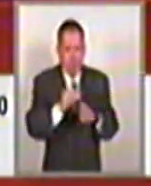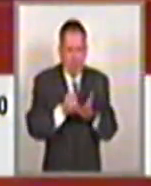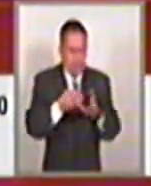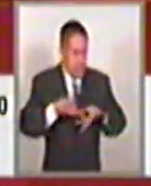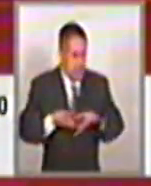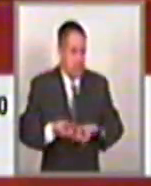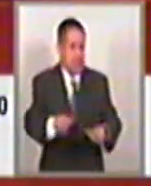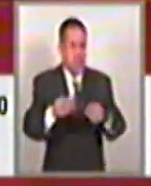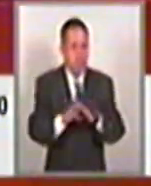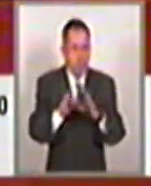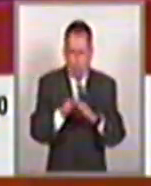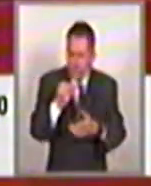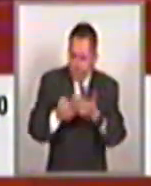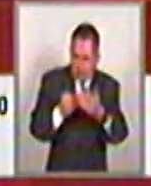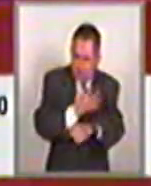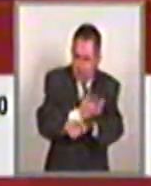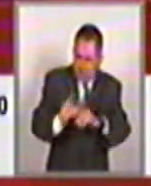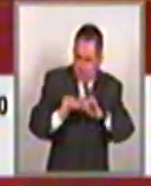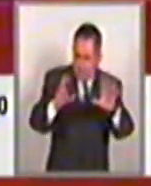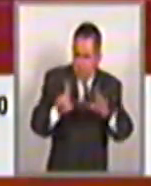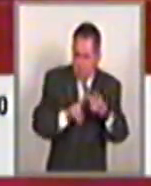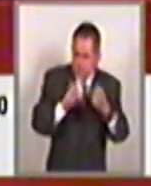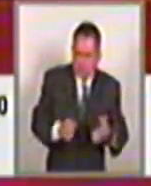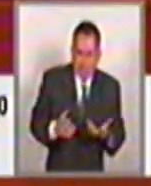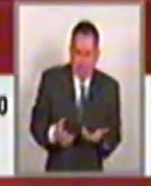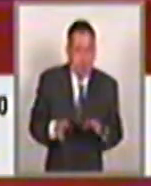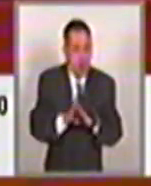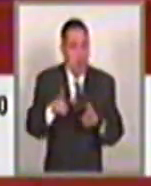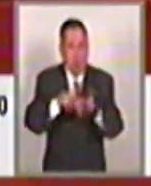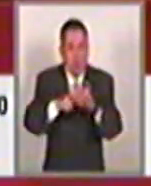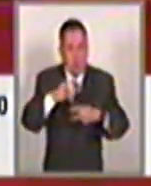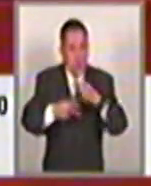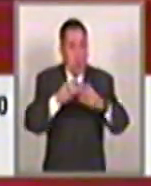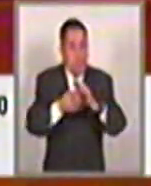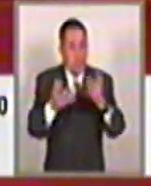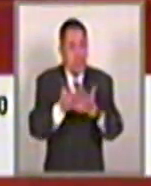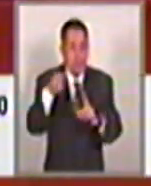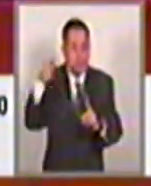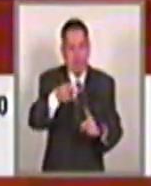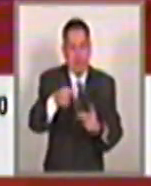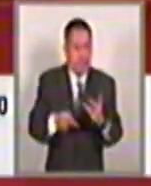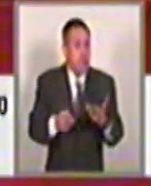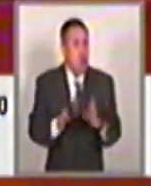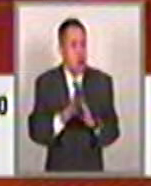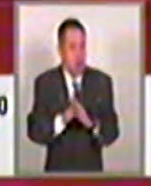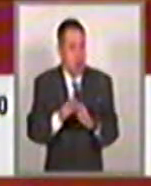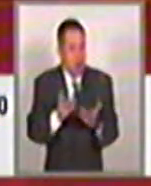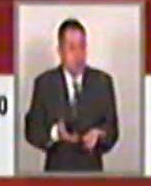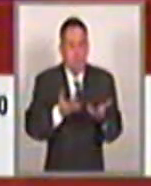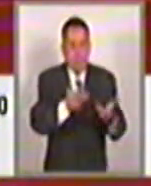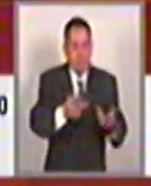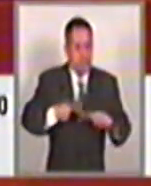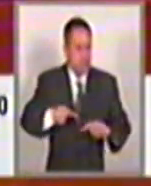este gasto no se vea transparentado en el gasto que se vaya a hacer de manera directa a un prestador de